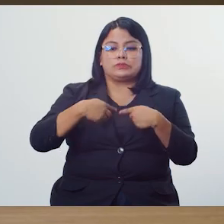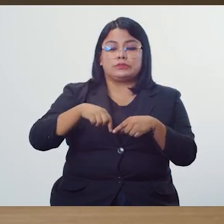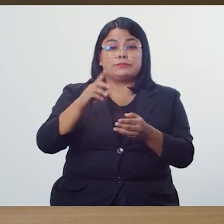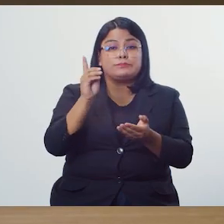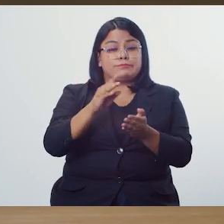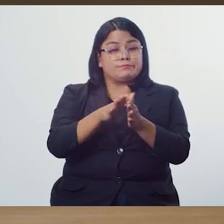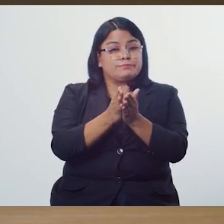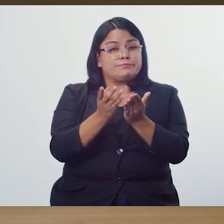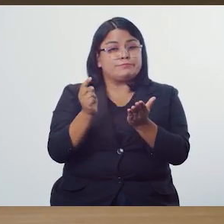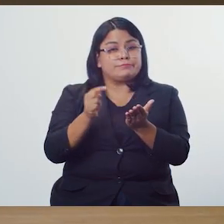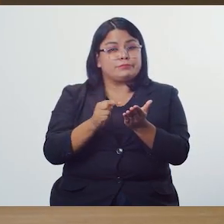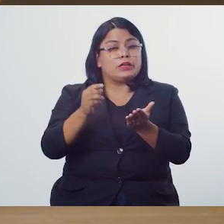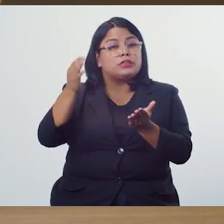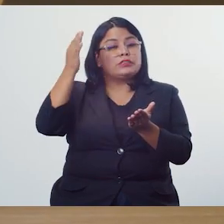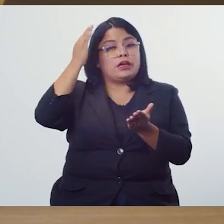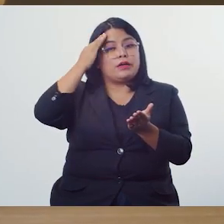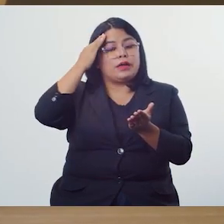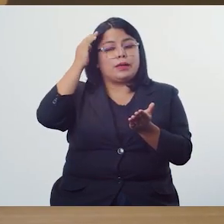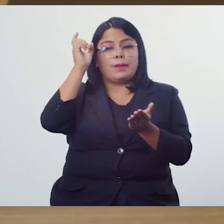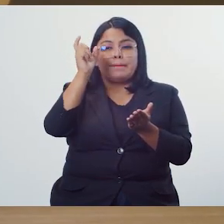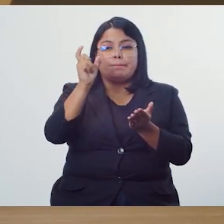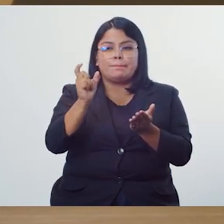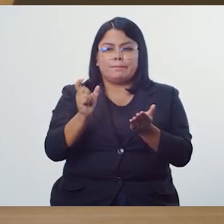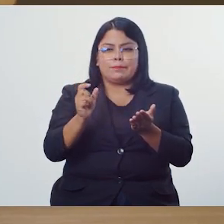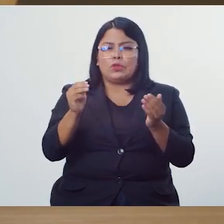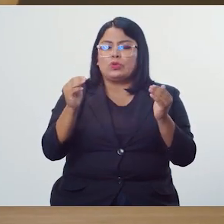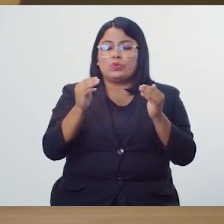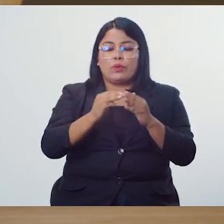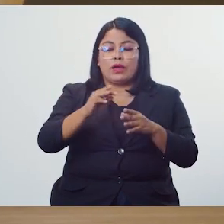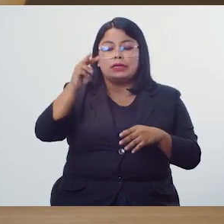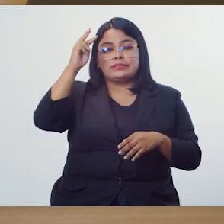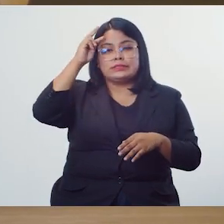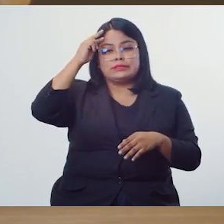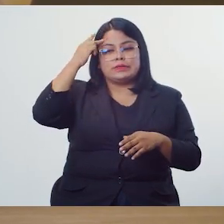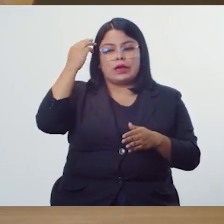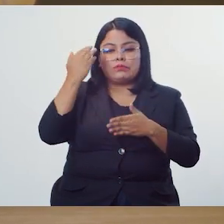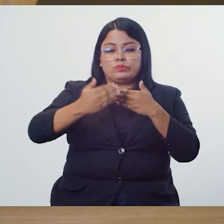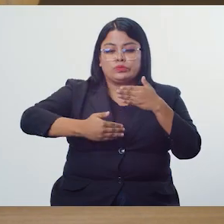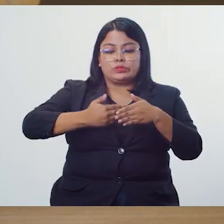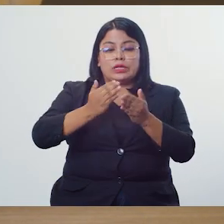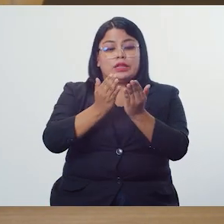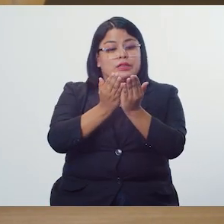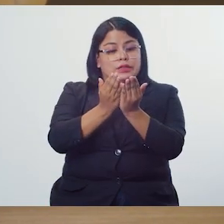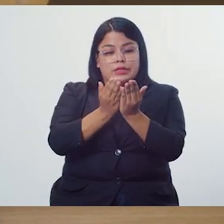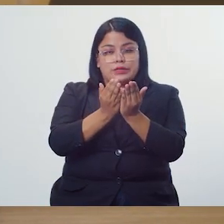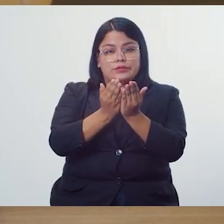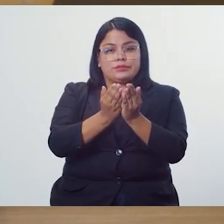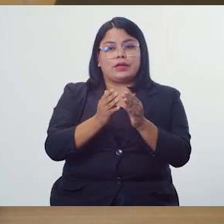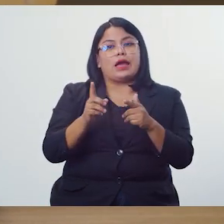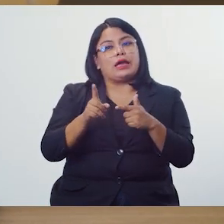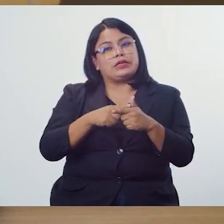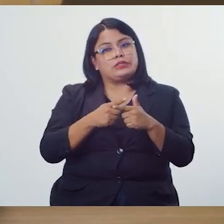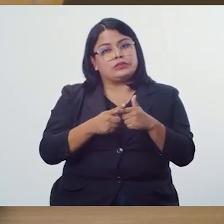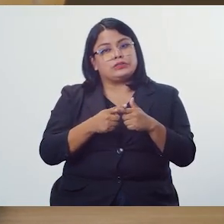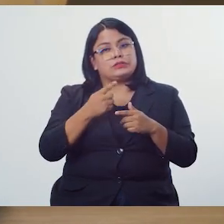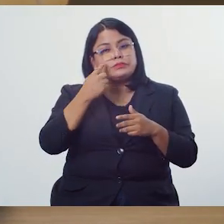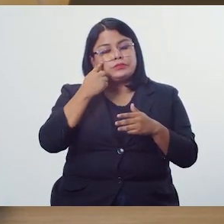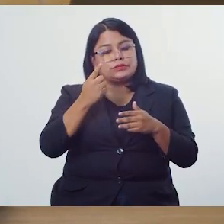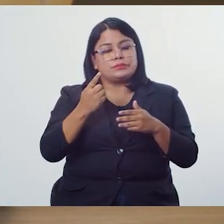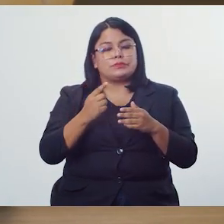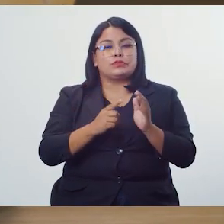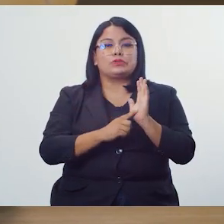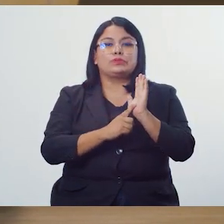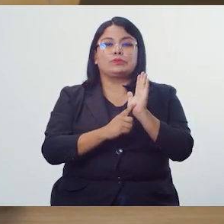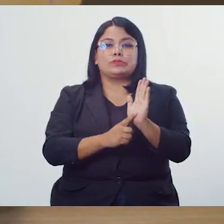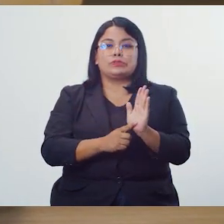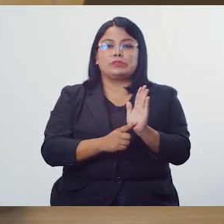libro de texto, conocer las palabras también implica procesos de lectura. Para ello, veremos a